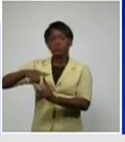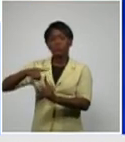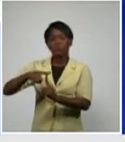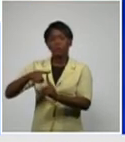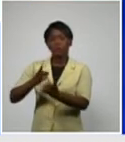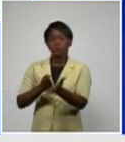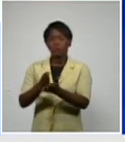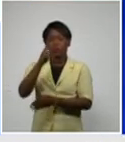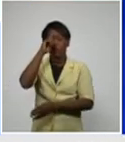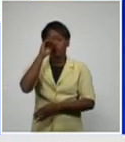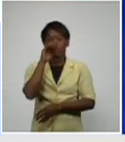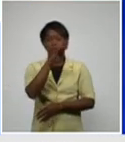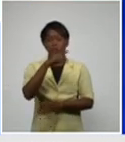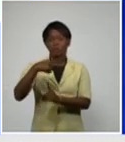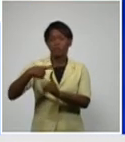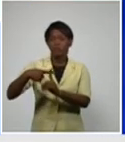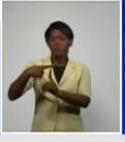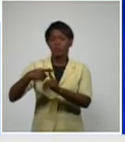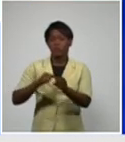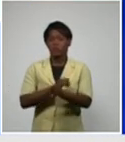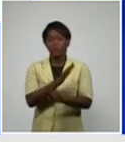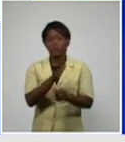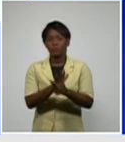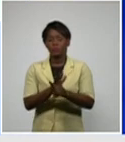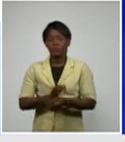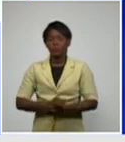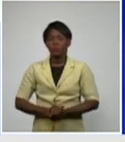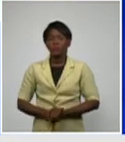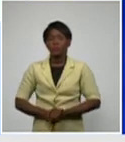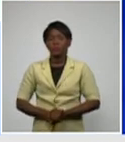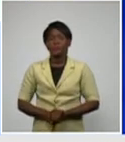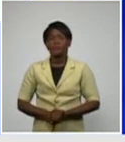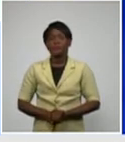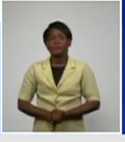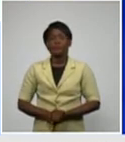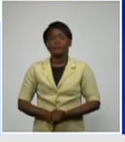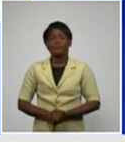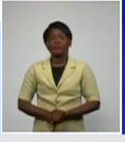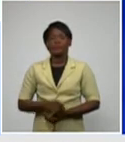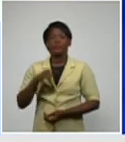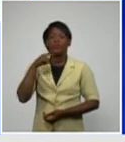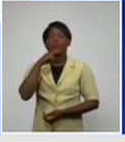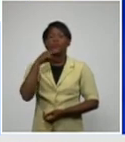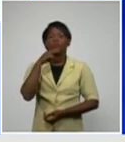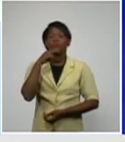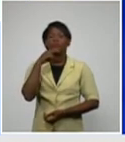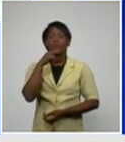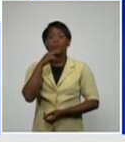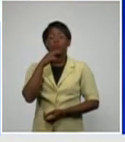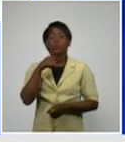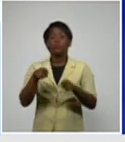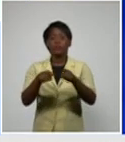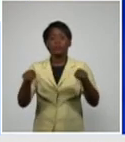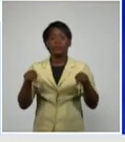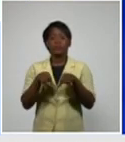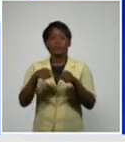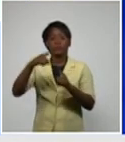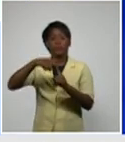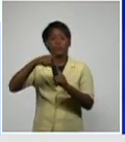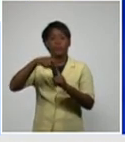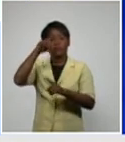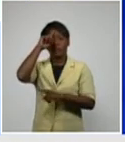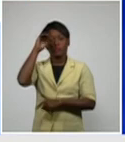activas, que se mantienen enfermos, y en rojo los que están en terapia intensiva.